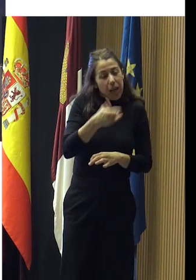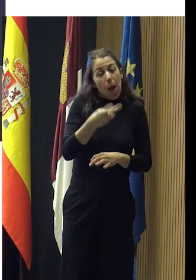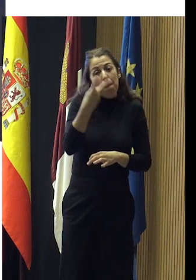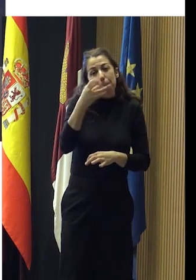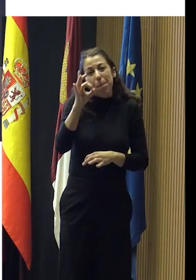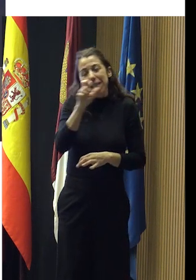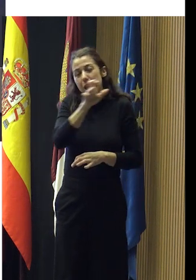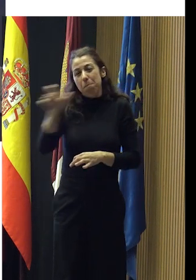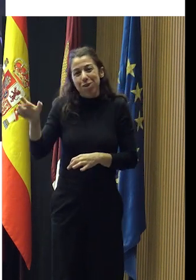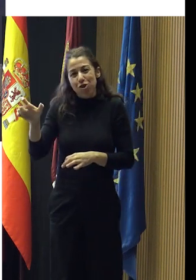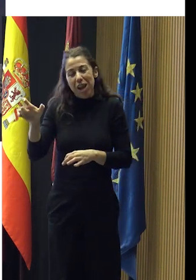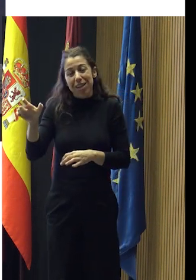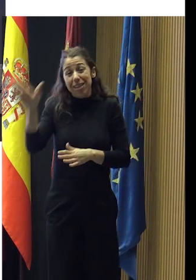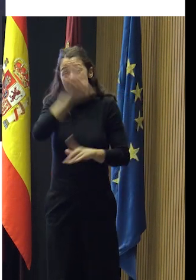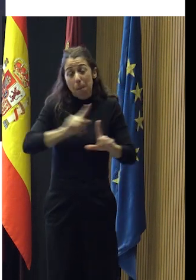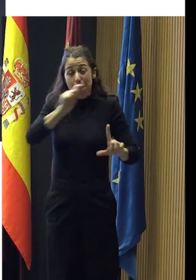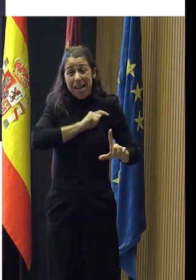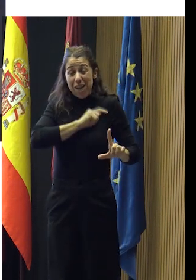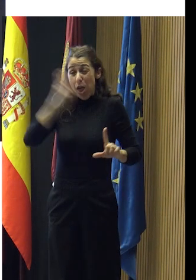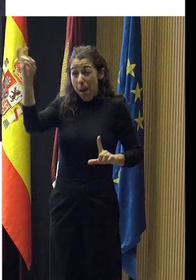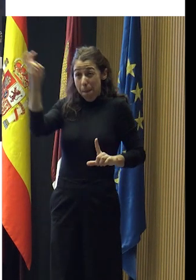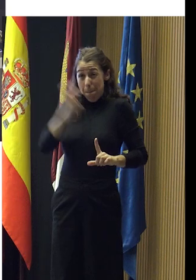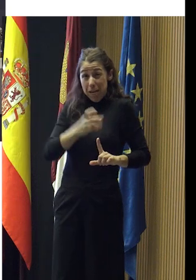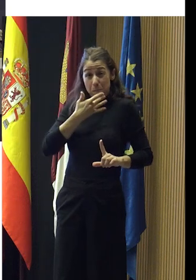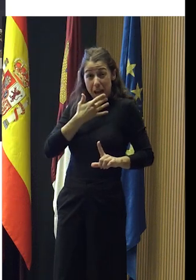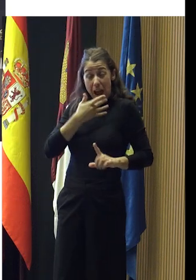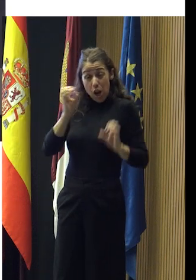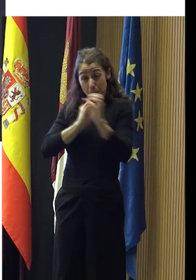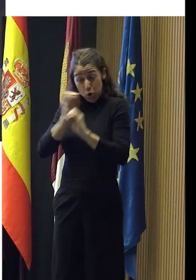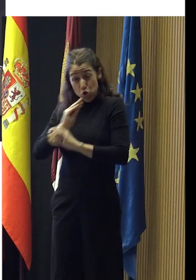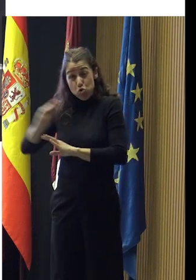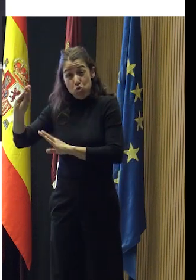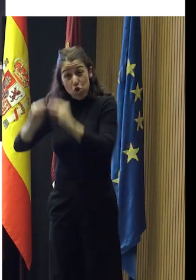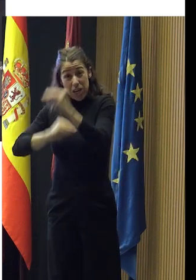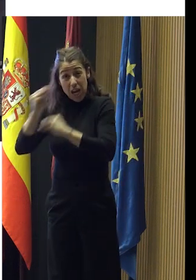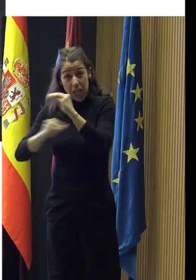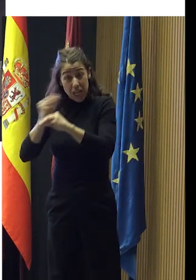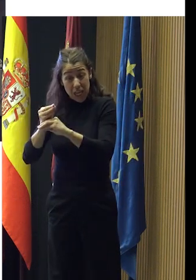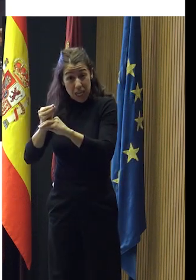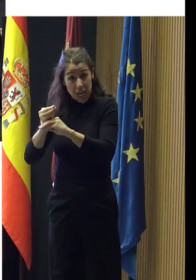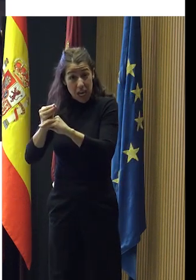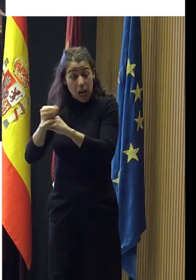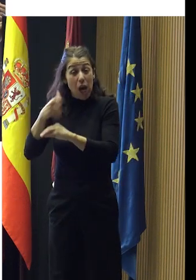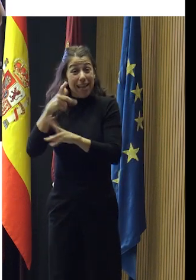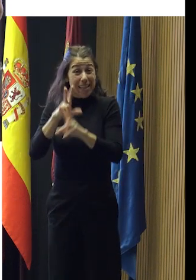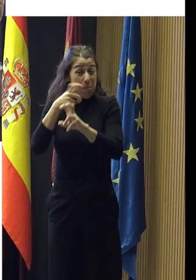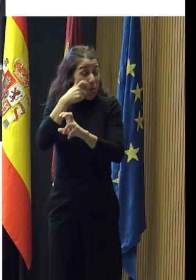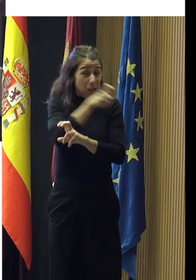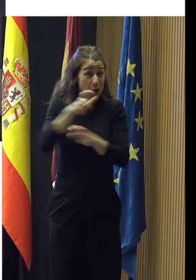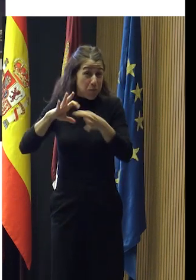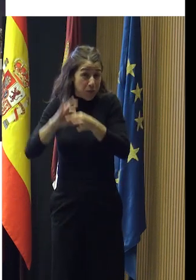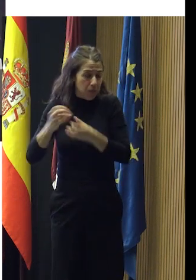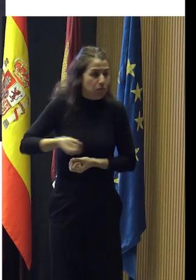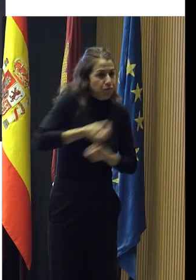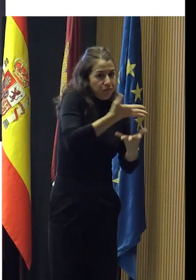20 investigadores de toda España a hablarnos de las investigaciones que hacen en sus laboratorios relacionadas con la humanización. Y